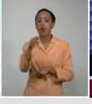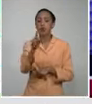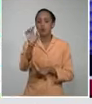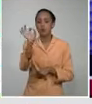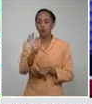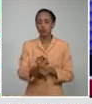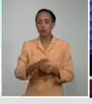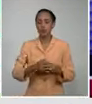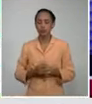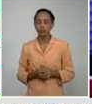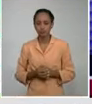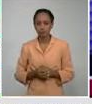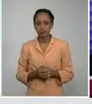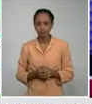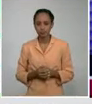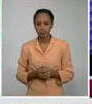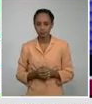51,1%.